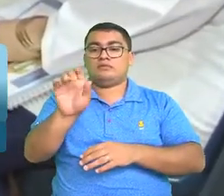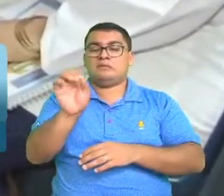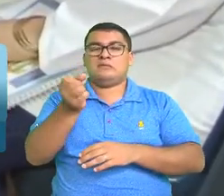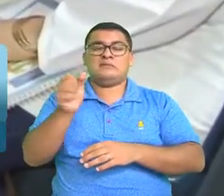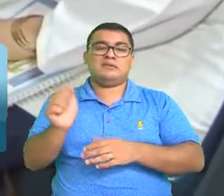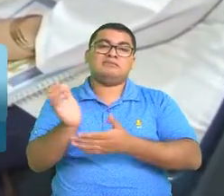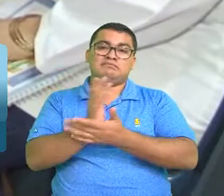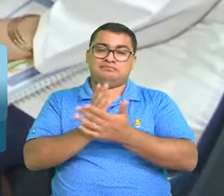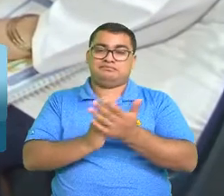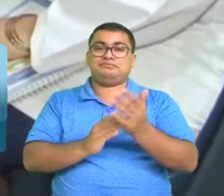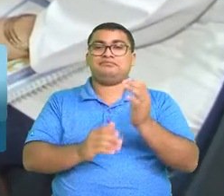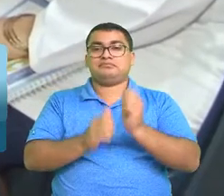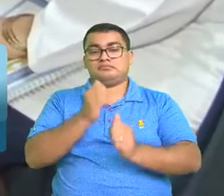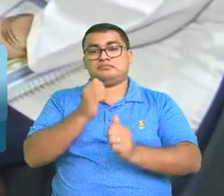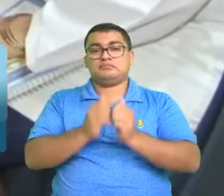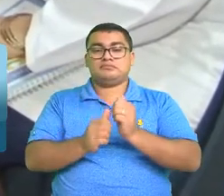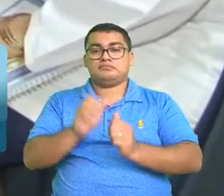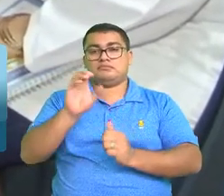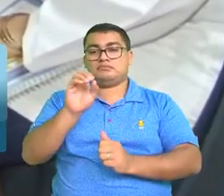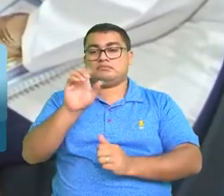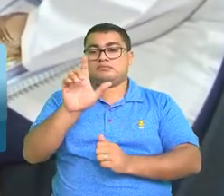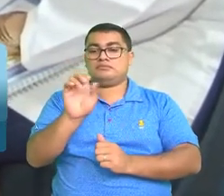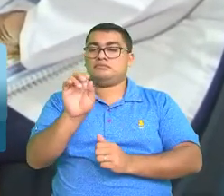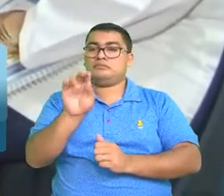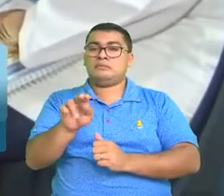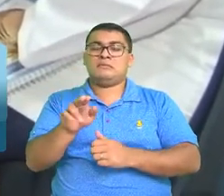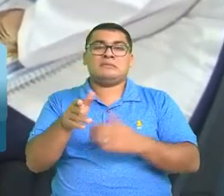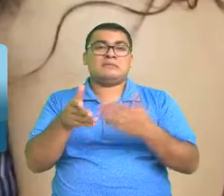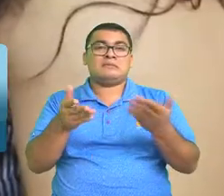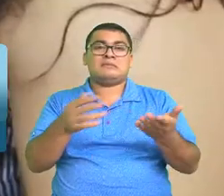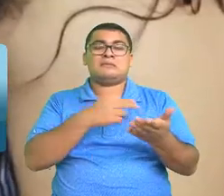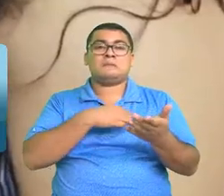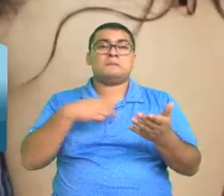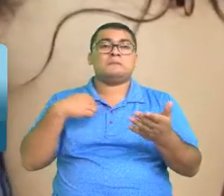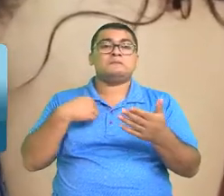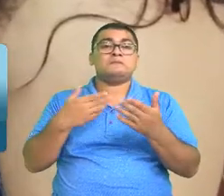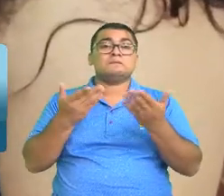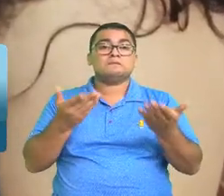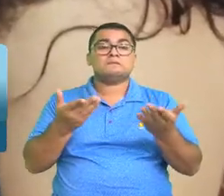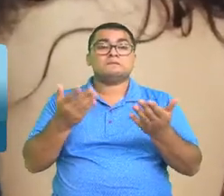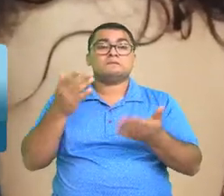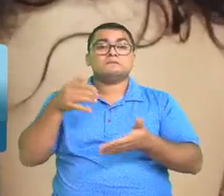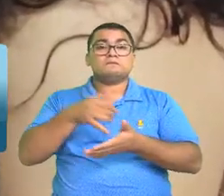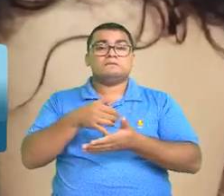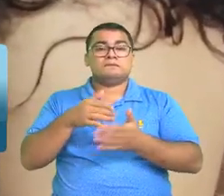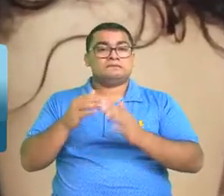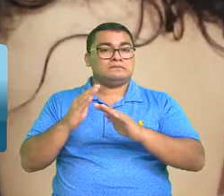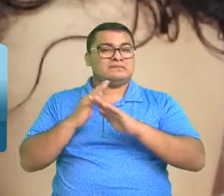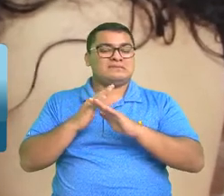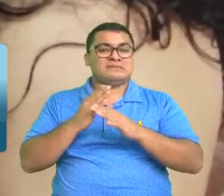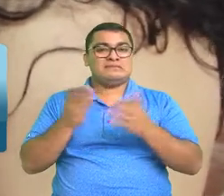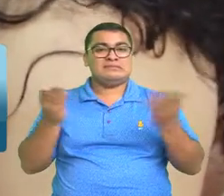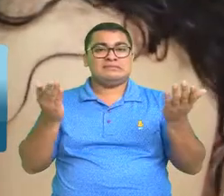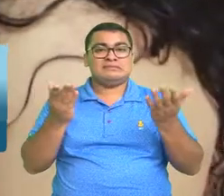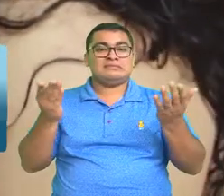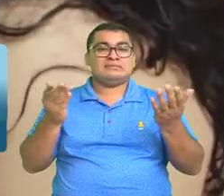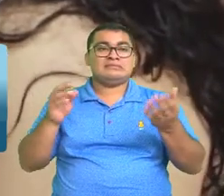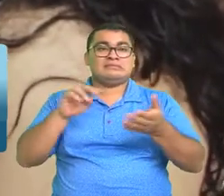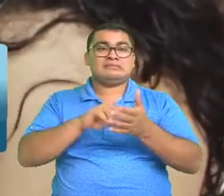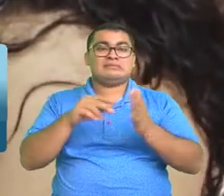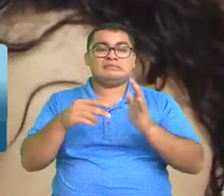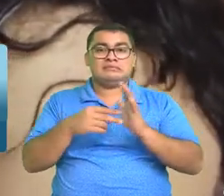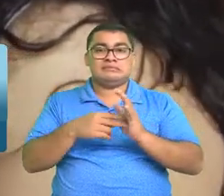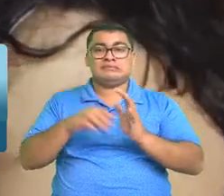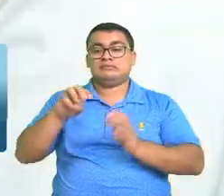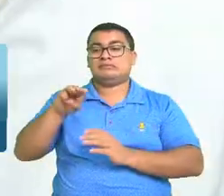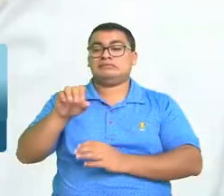unas bacterias que están en el colon y lo que hace de esta lactosa es que la descomponen, la fragmentan, producen hidrogeniones,